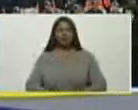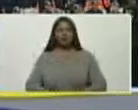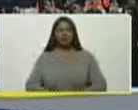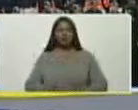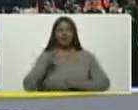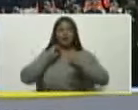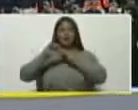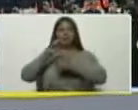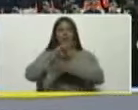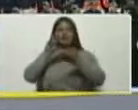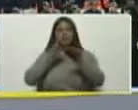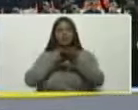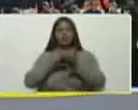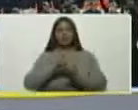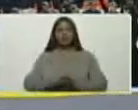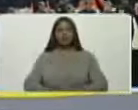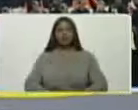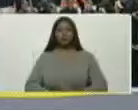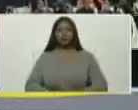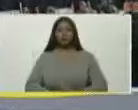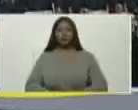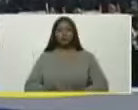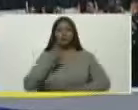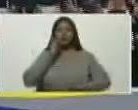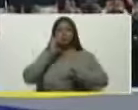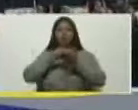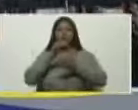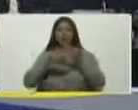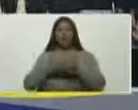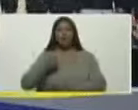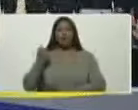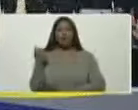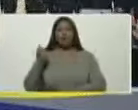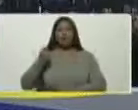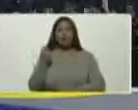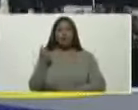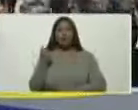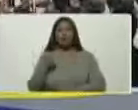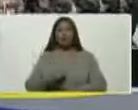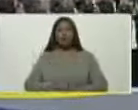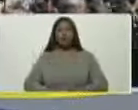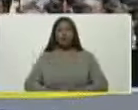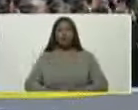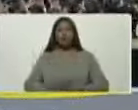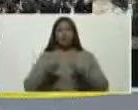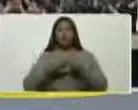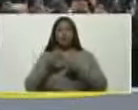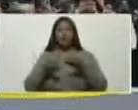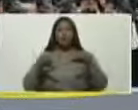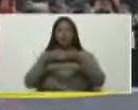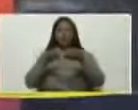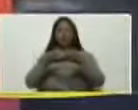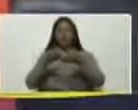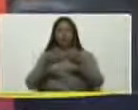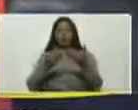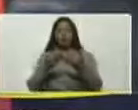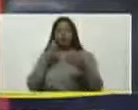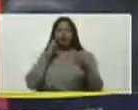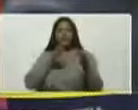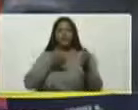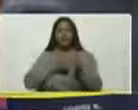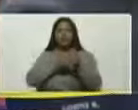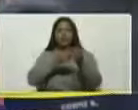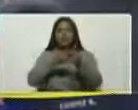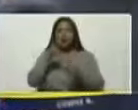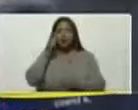antinacional, que colocaba a la policía como un cuerpo para perseguir al pueblo,